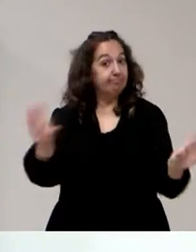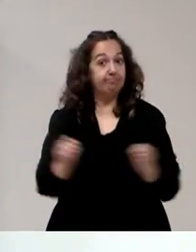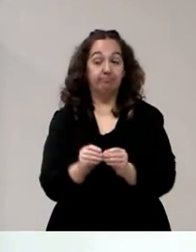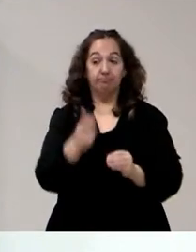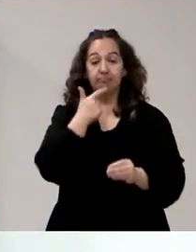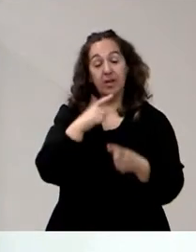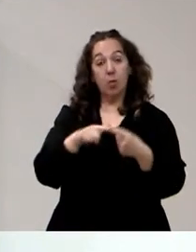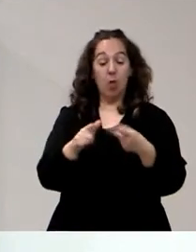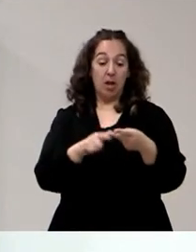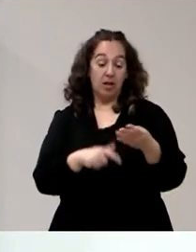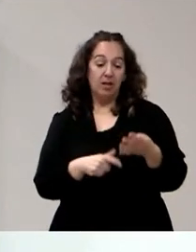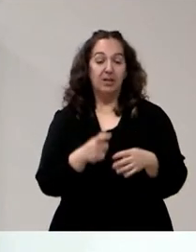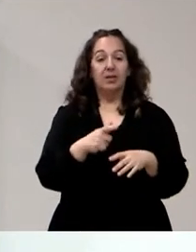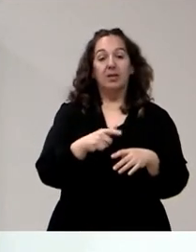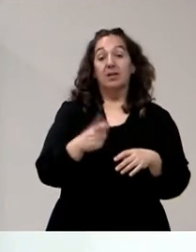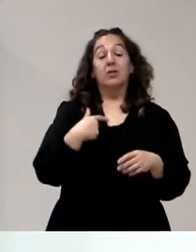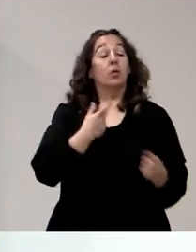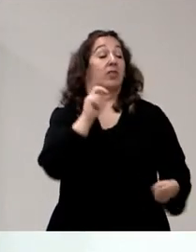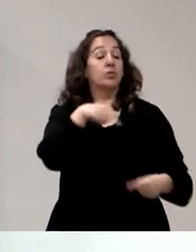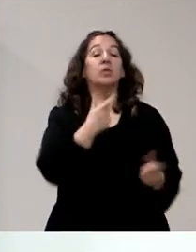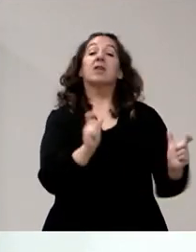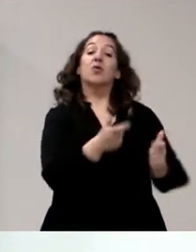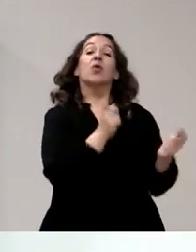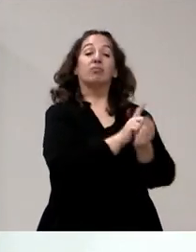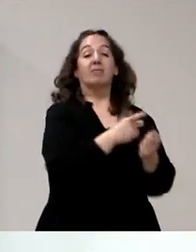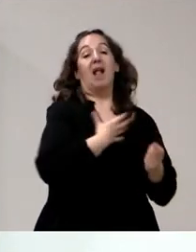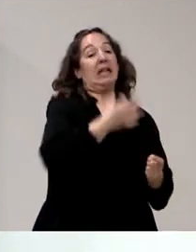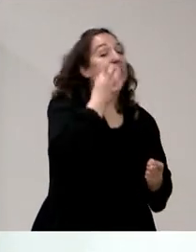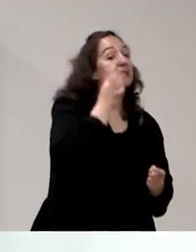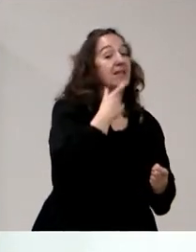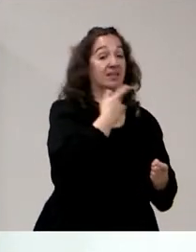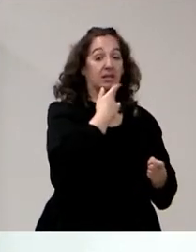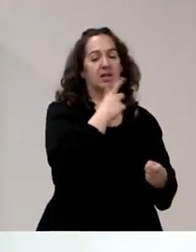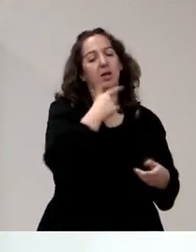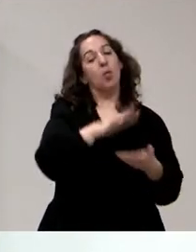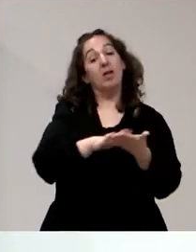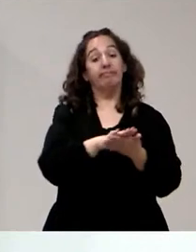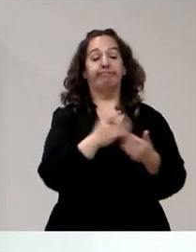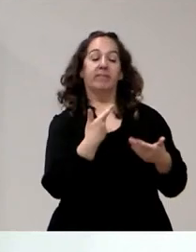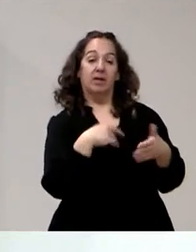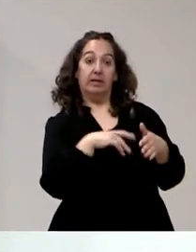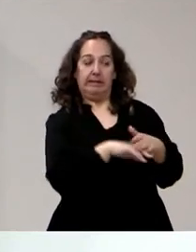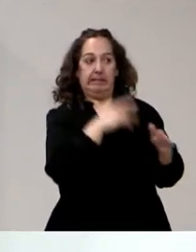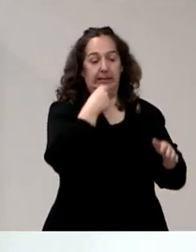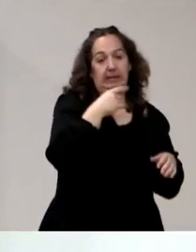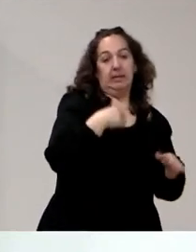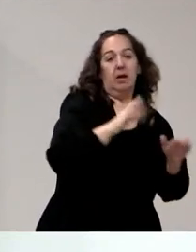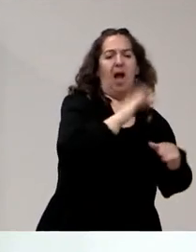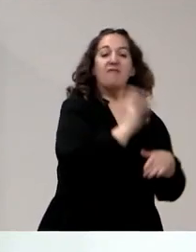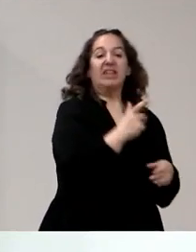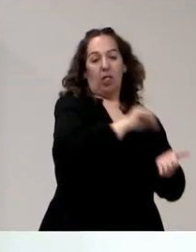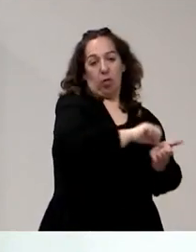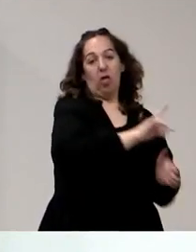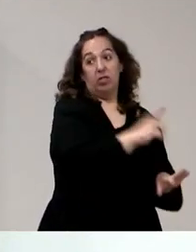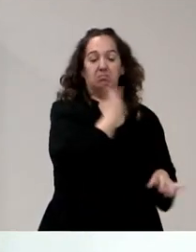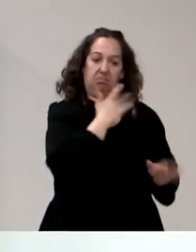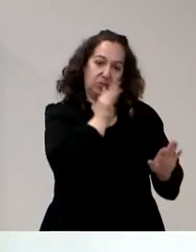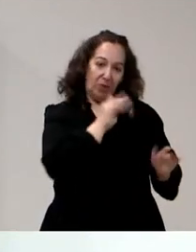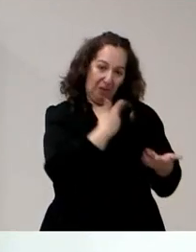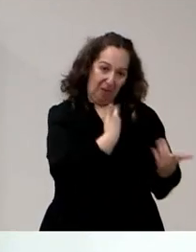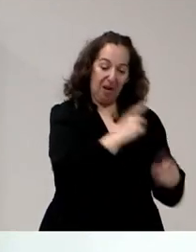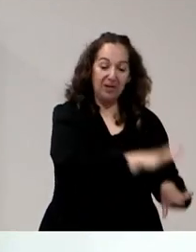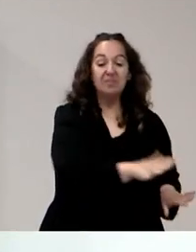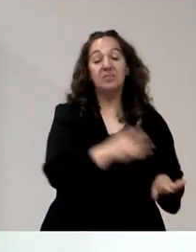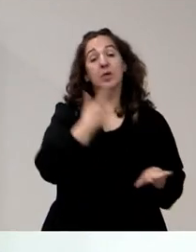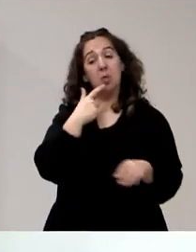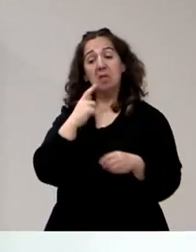he dejado alguna cosa porque ahora me veo con la alcaldesa de Santander Alguna algún proyecto que afecta directamente a la ciudad pero yo creo que la cartera de trabajo para